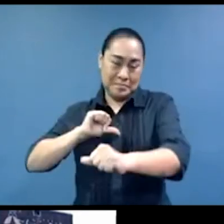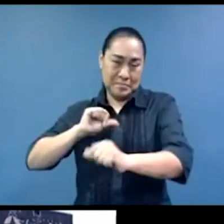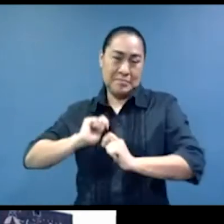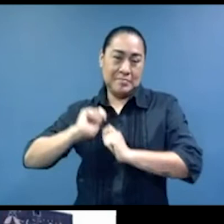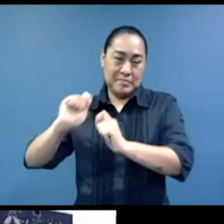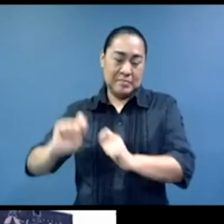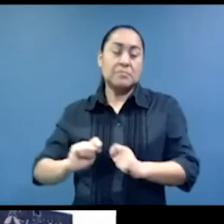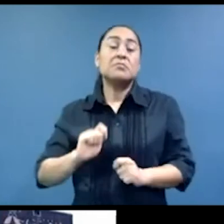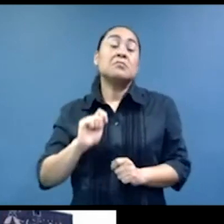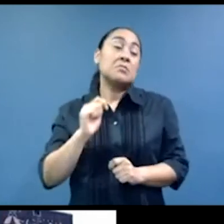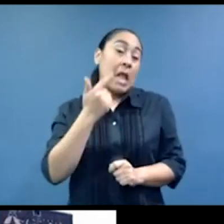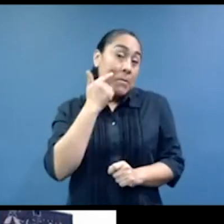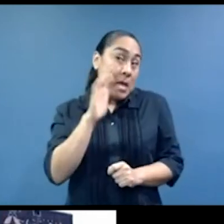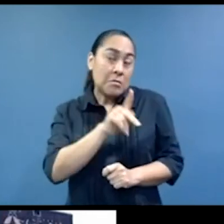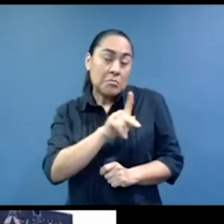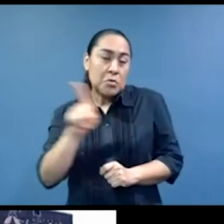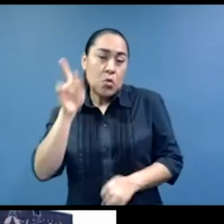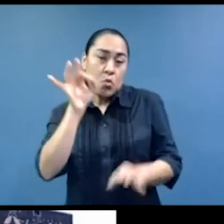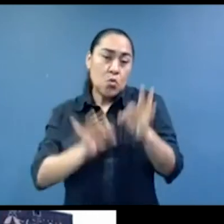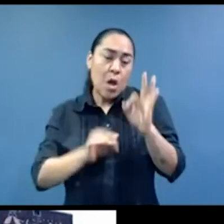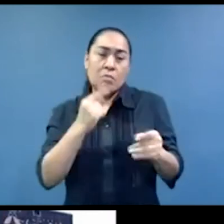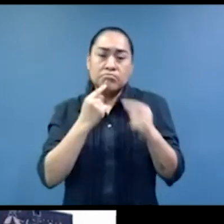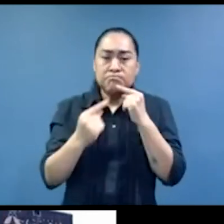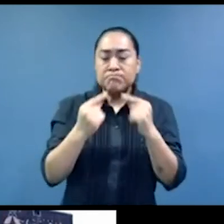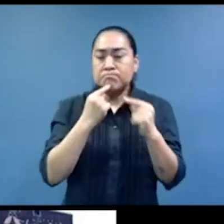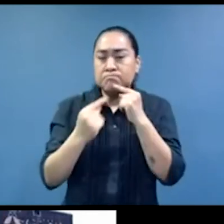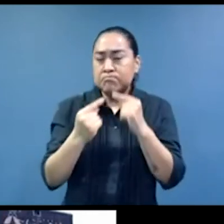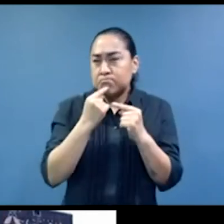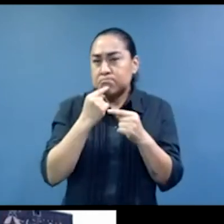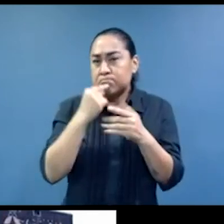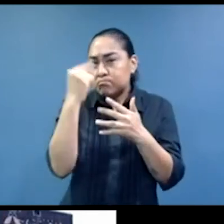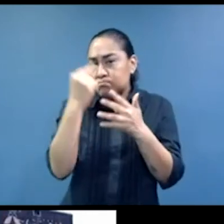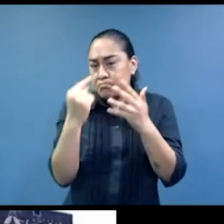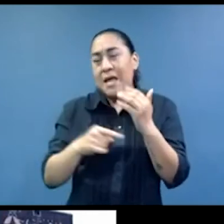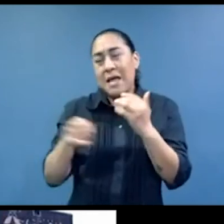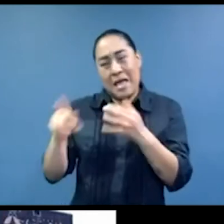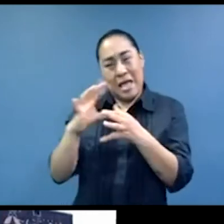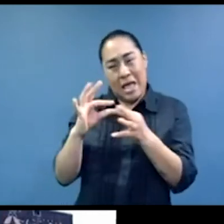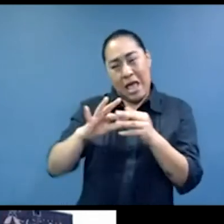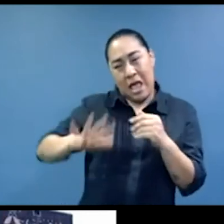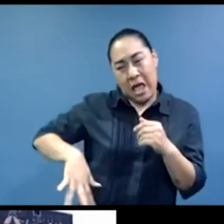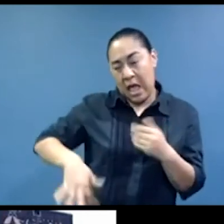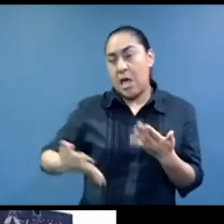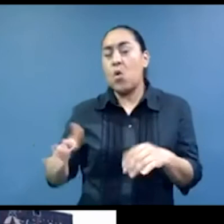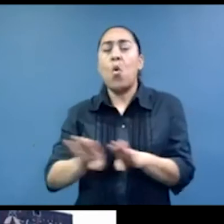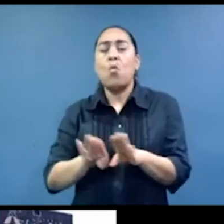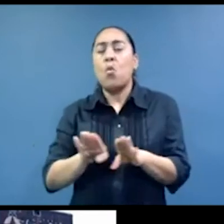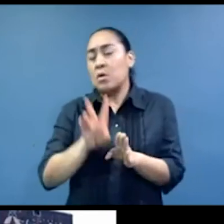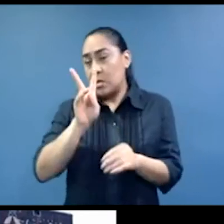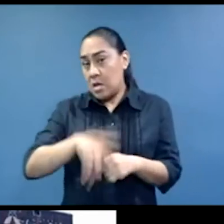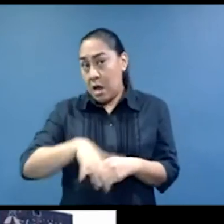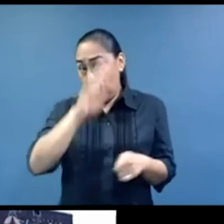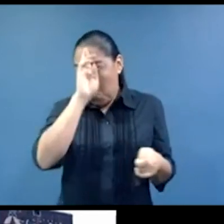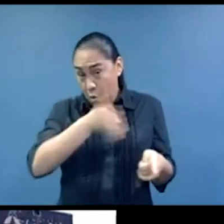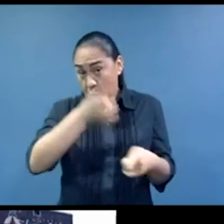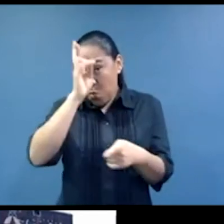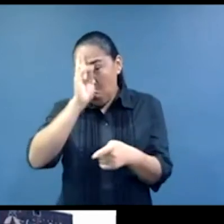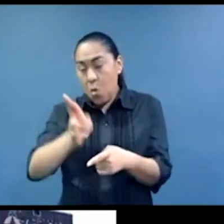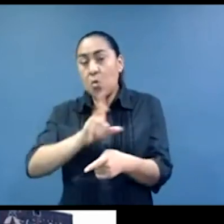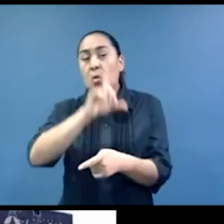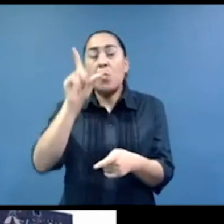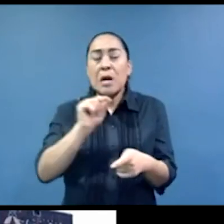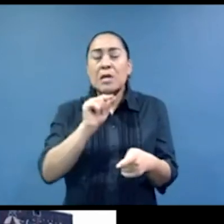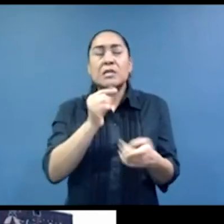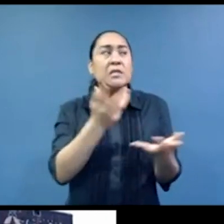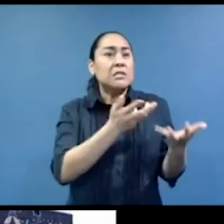los ministros adelantaban algunos de los puntos que usted nos comenta, ¿no? Cómo es que la prohibición en realidad genera muchas otras barreras,